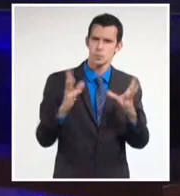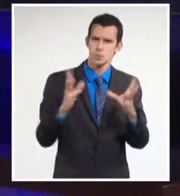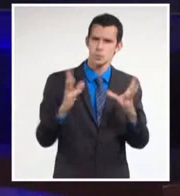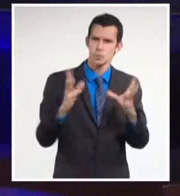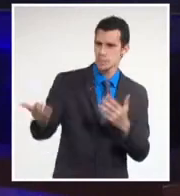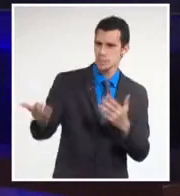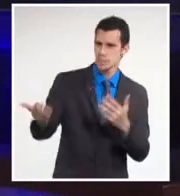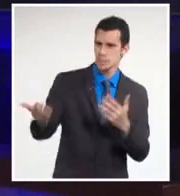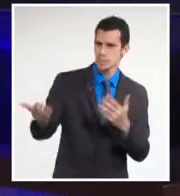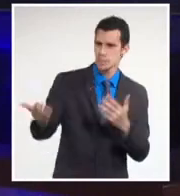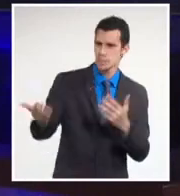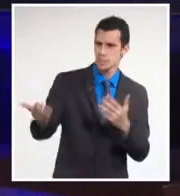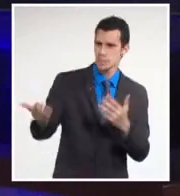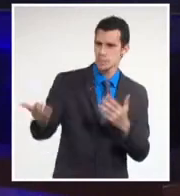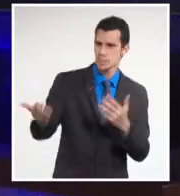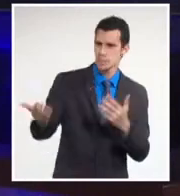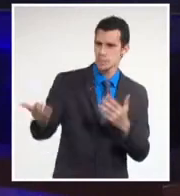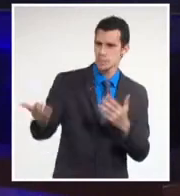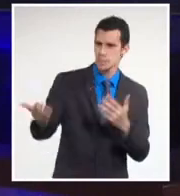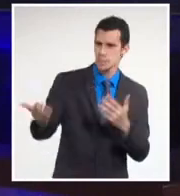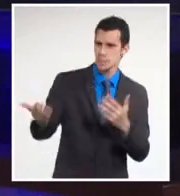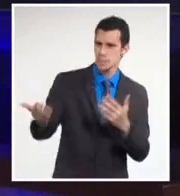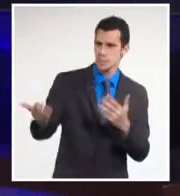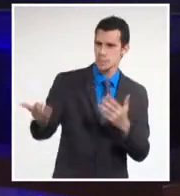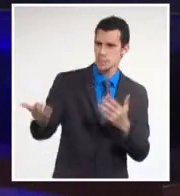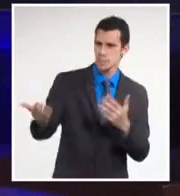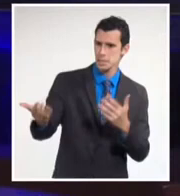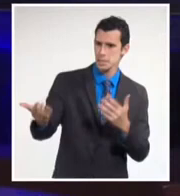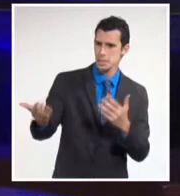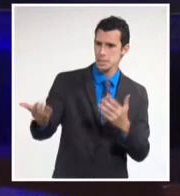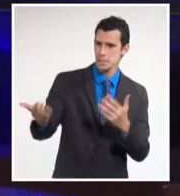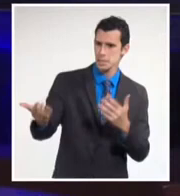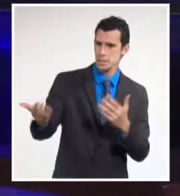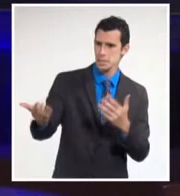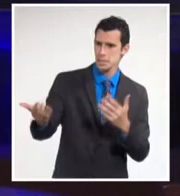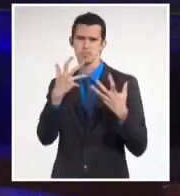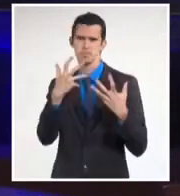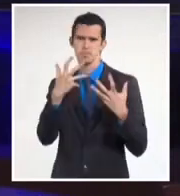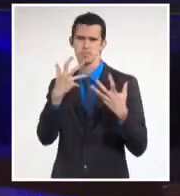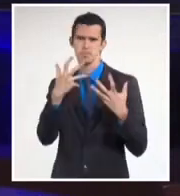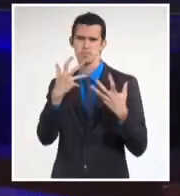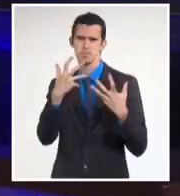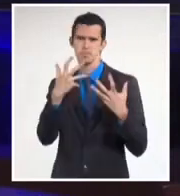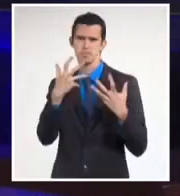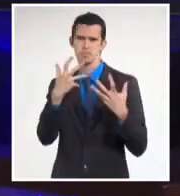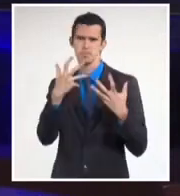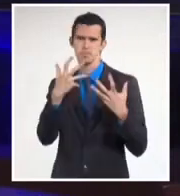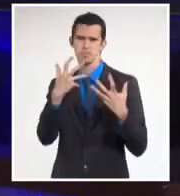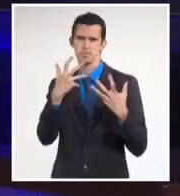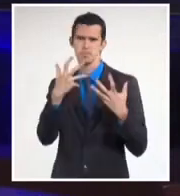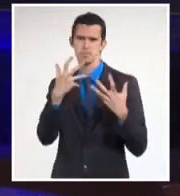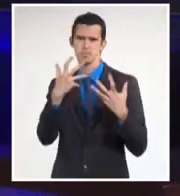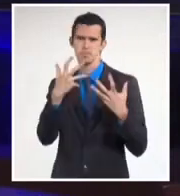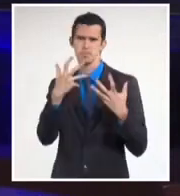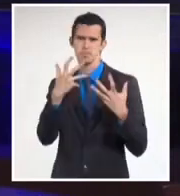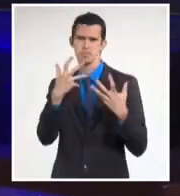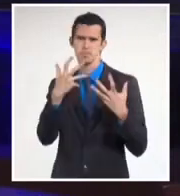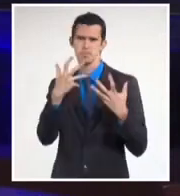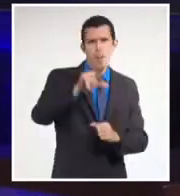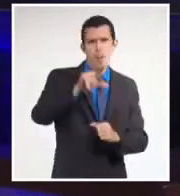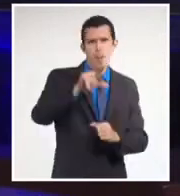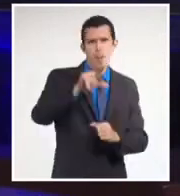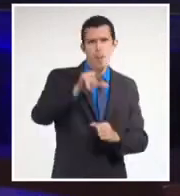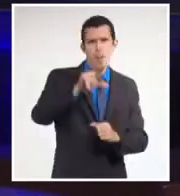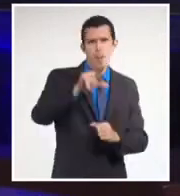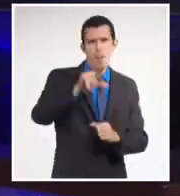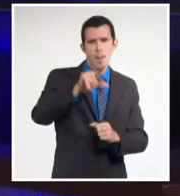el presidente de la República. La participación es la clave. El debate necesario, abierto y franco de todos